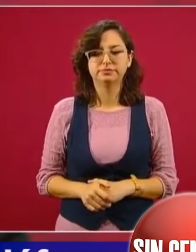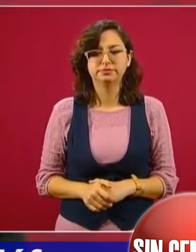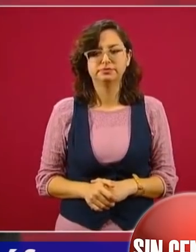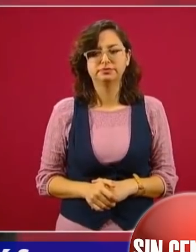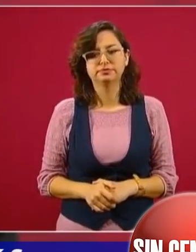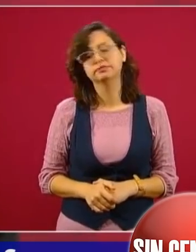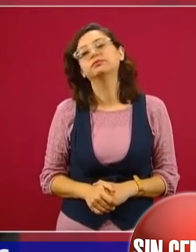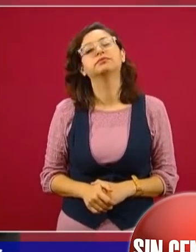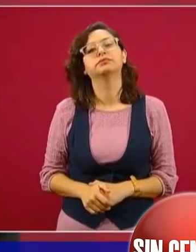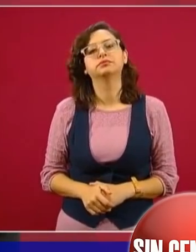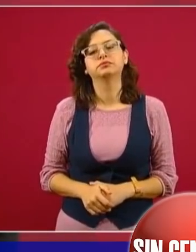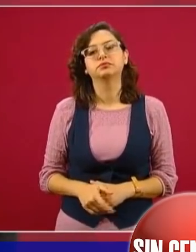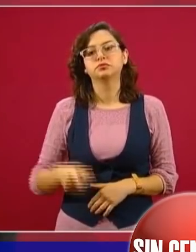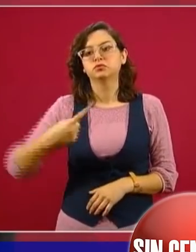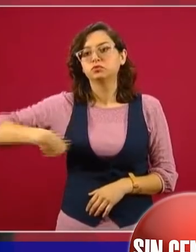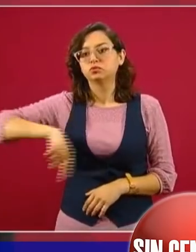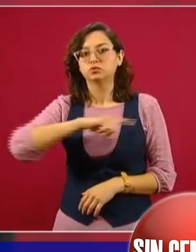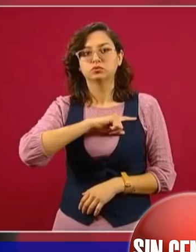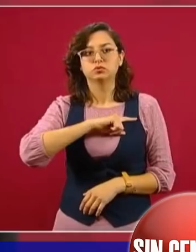yo